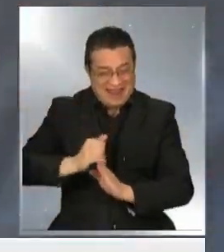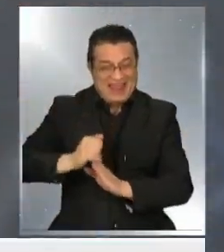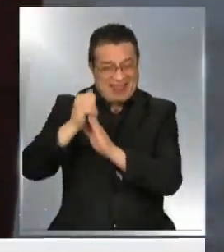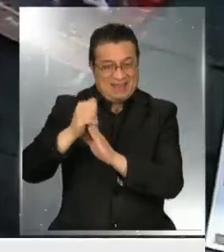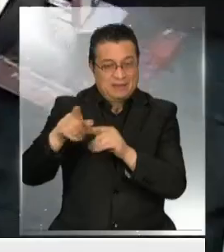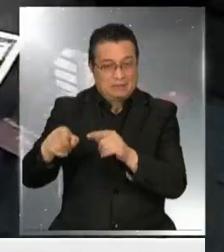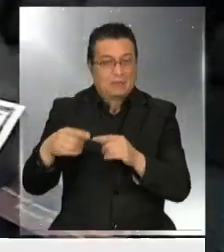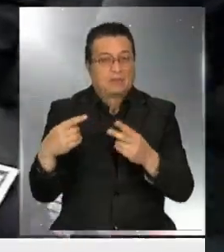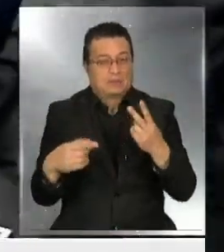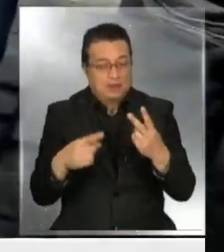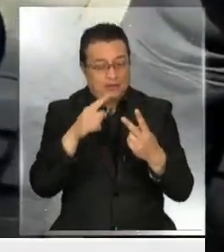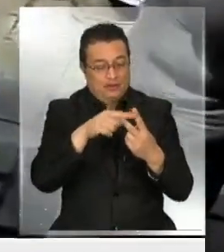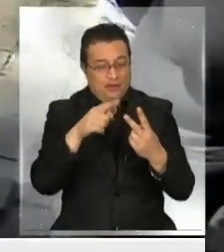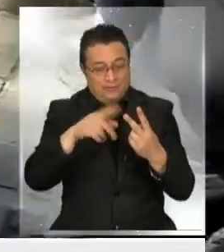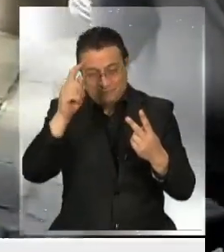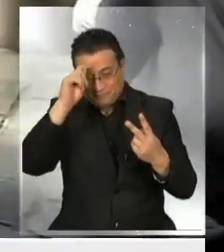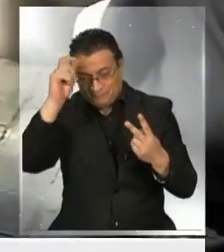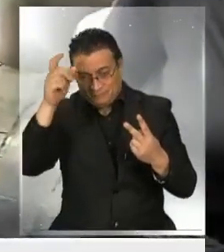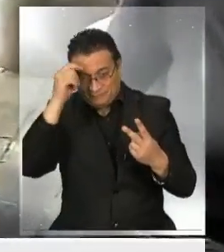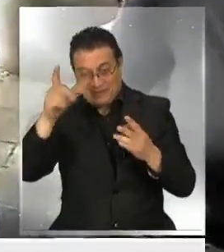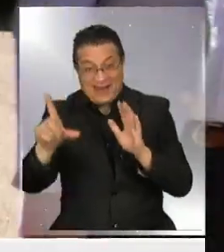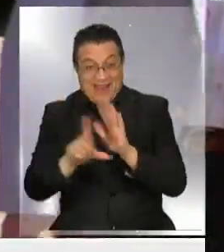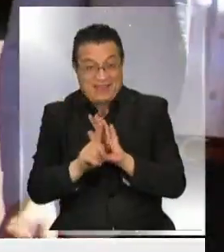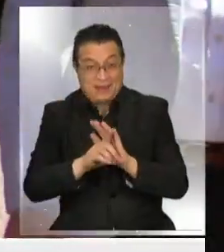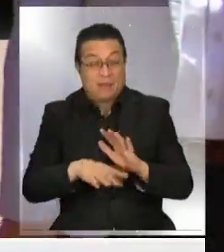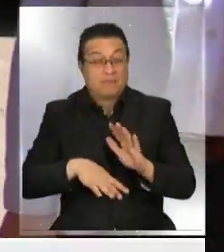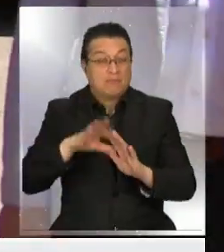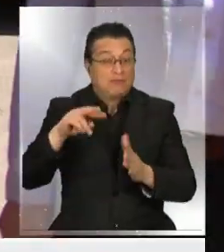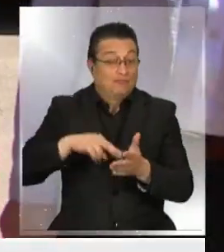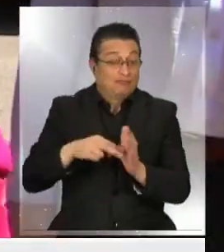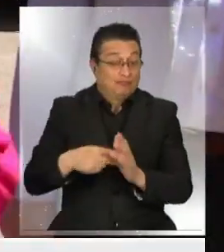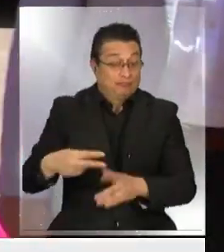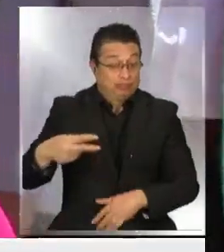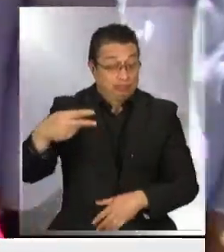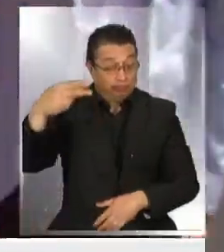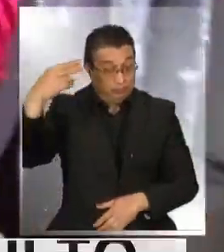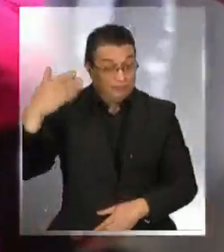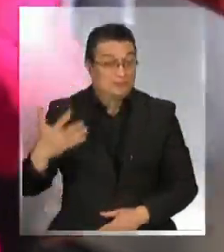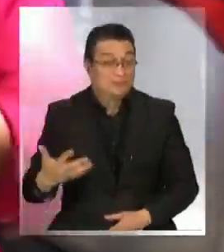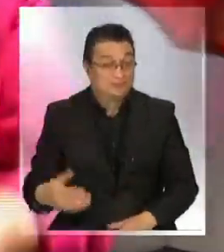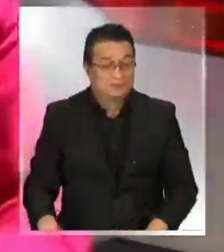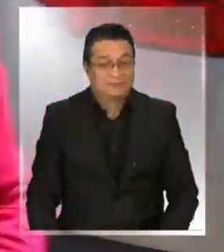se juega en dos de las iniciativas legislativas más polémicas del último tiempo. Gracias.